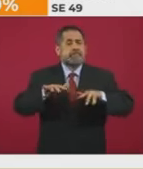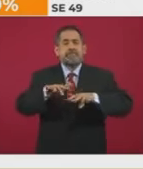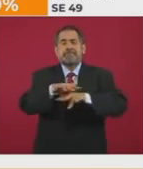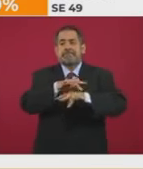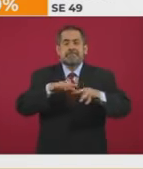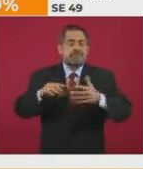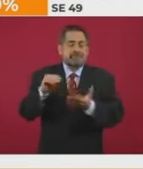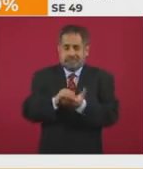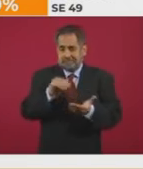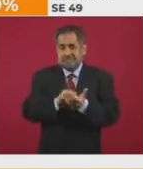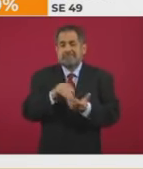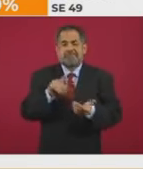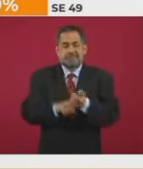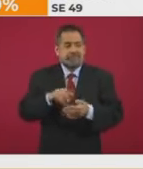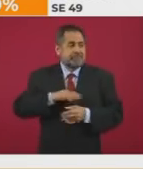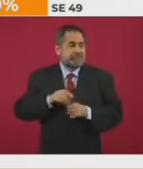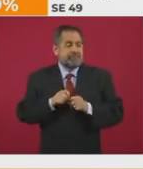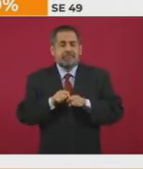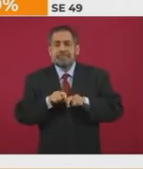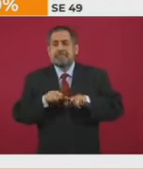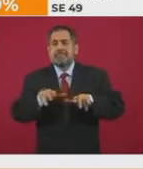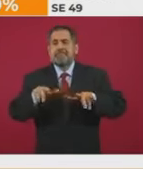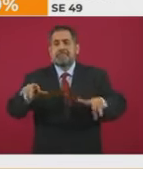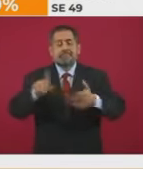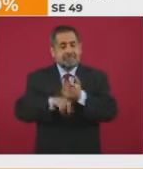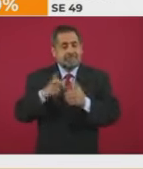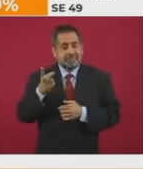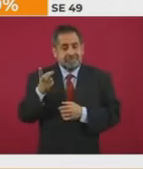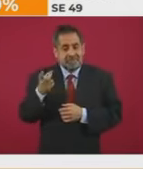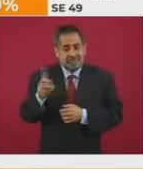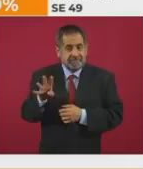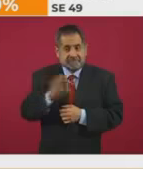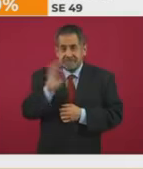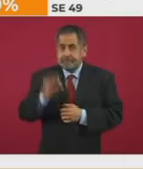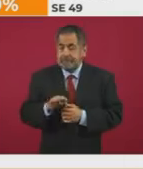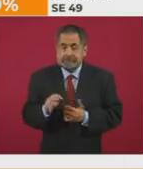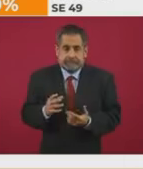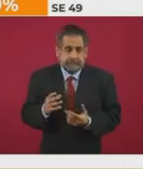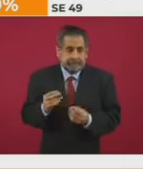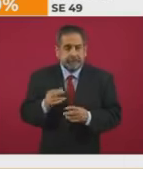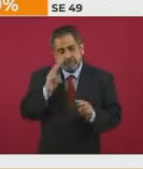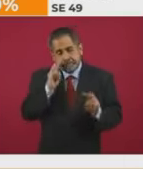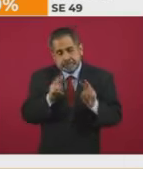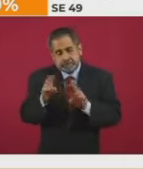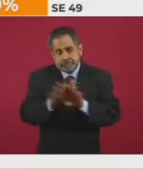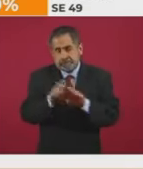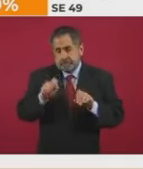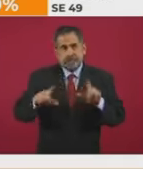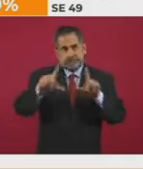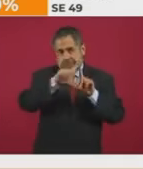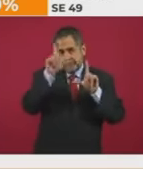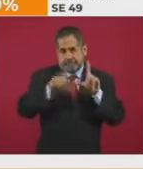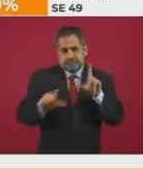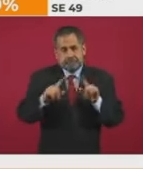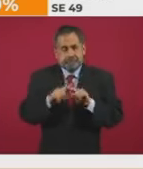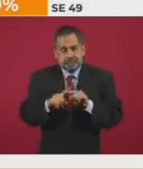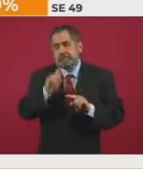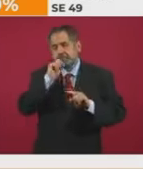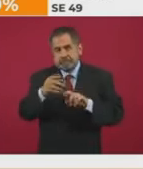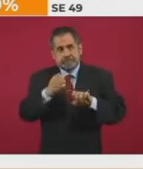SARS-CoV-2, su propagación a nivel del país y desde luego este indicador lo monitoreamos también para cada una de las